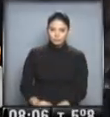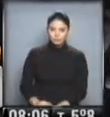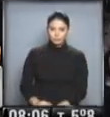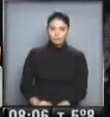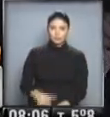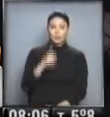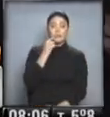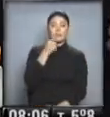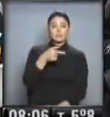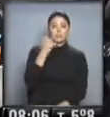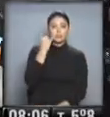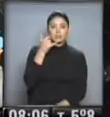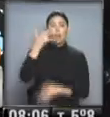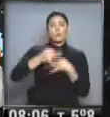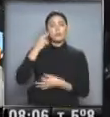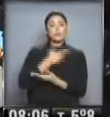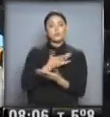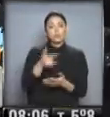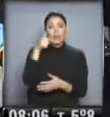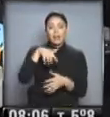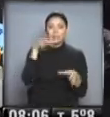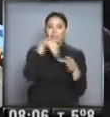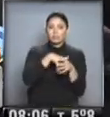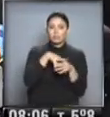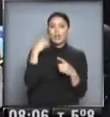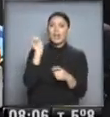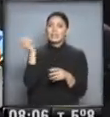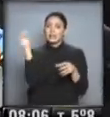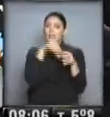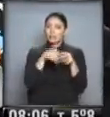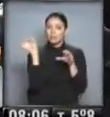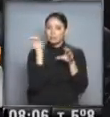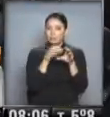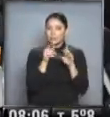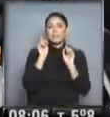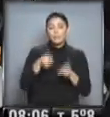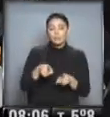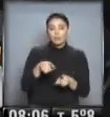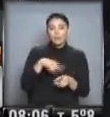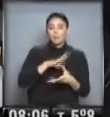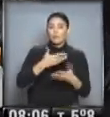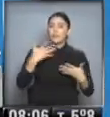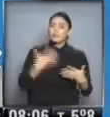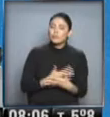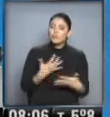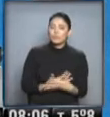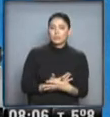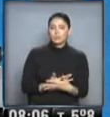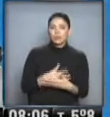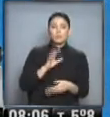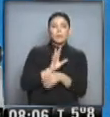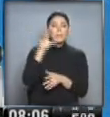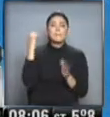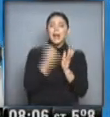Ha quedado más que acreditado por la justicia lo que ha sucedido acá, quienes han pasado por acá y por sobre todas las cosas el sufrimiento que ha quedado acá, la huella que ha